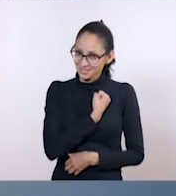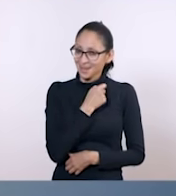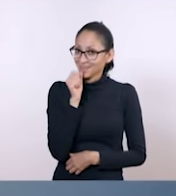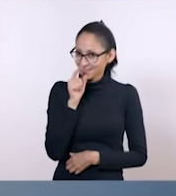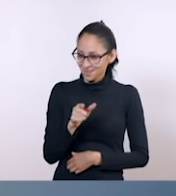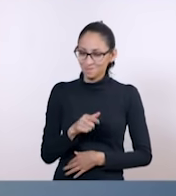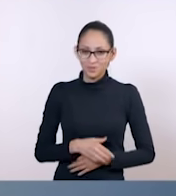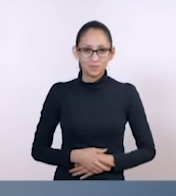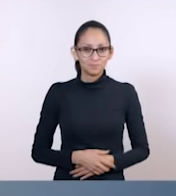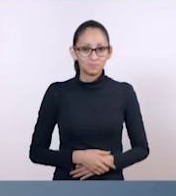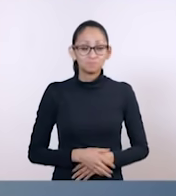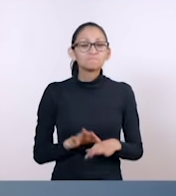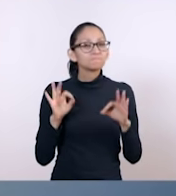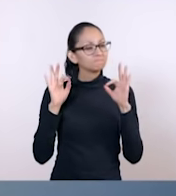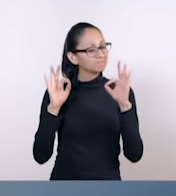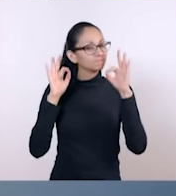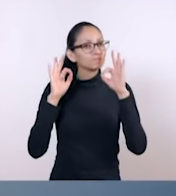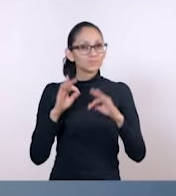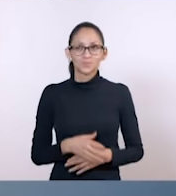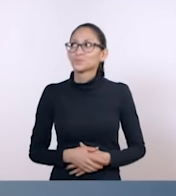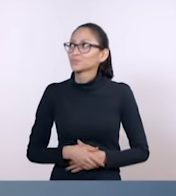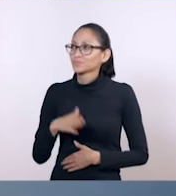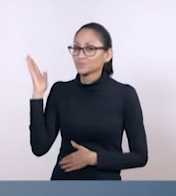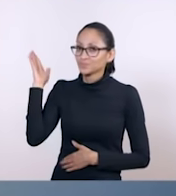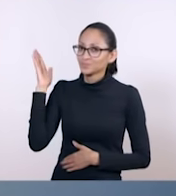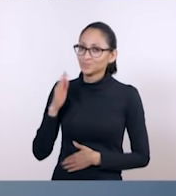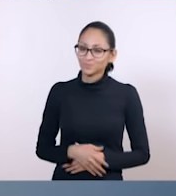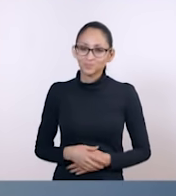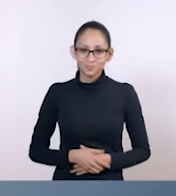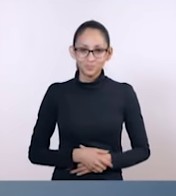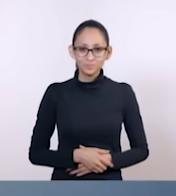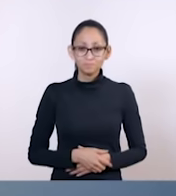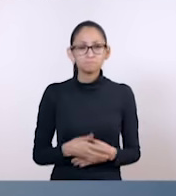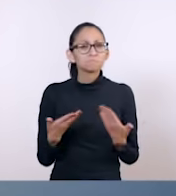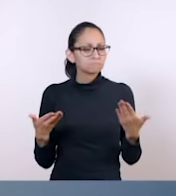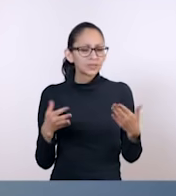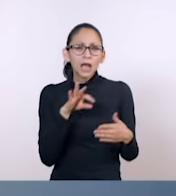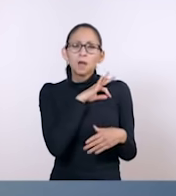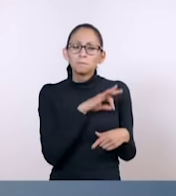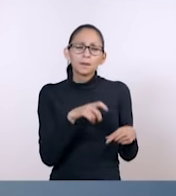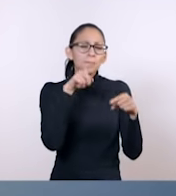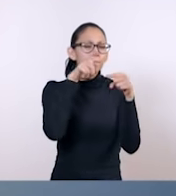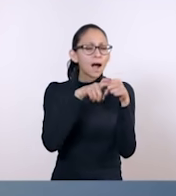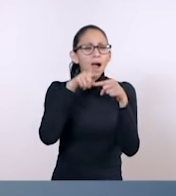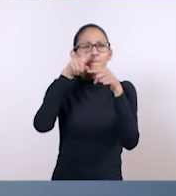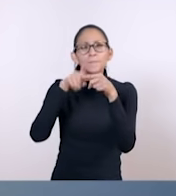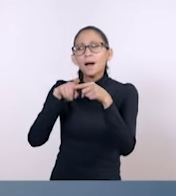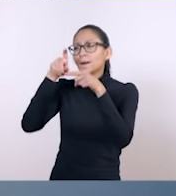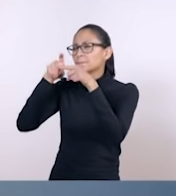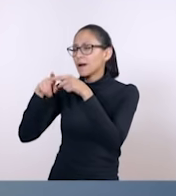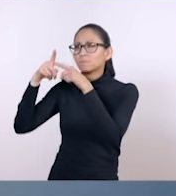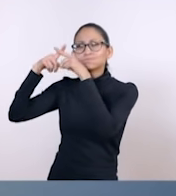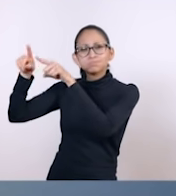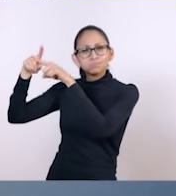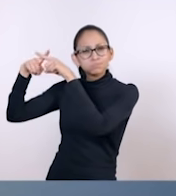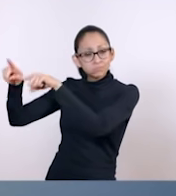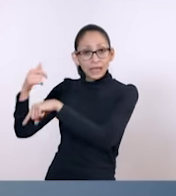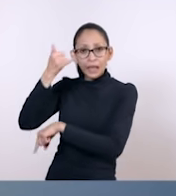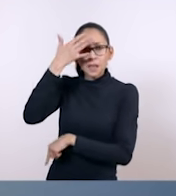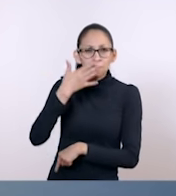Perfecto. Perfecto. Listo. Ya quedó. Y pues así podemos seguir colgando varias imágenes,